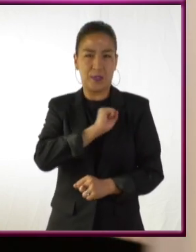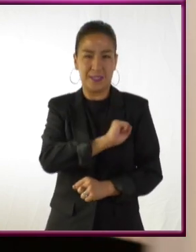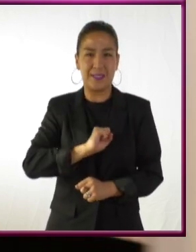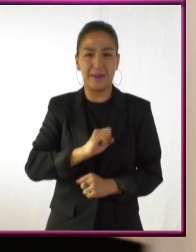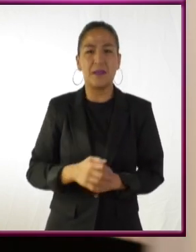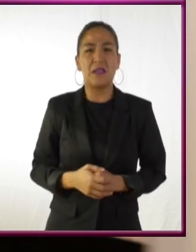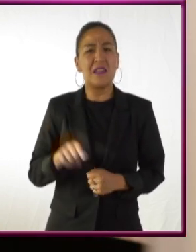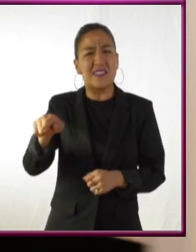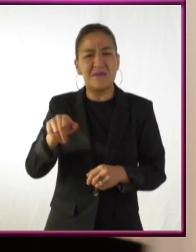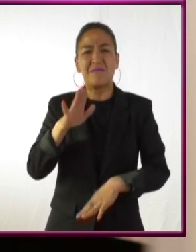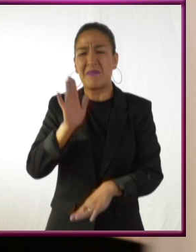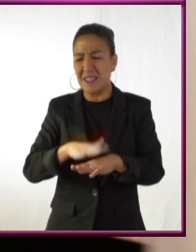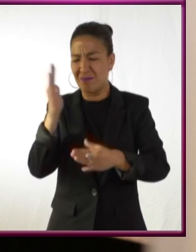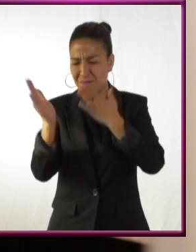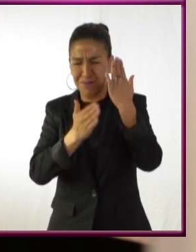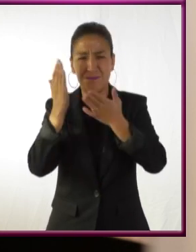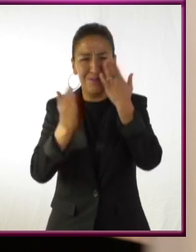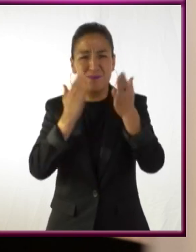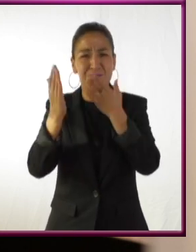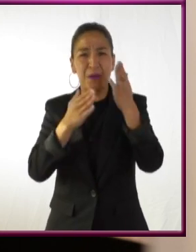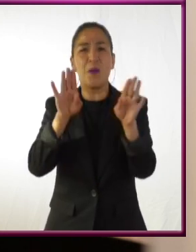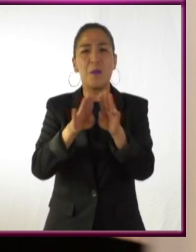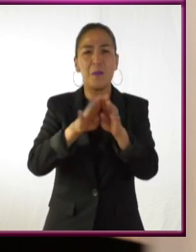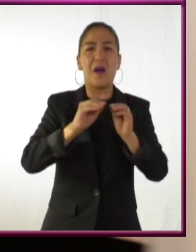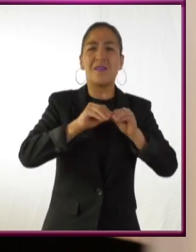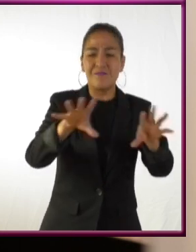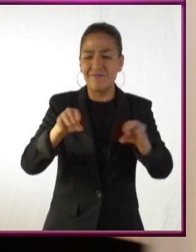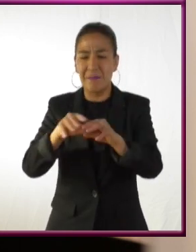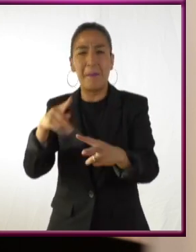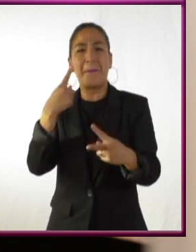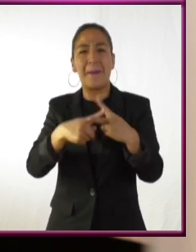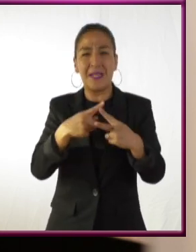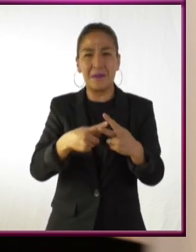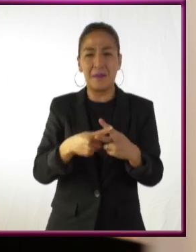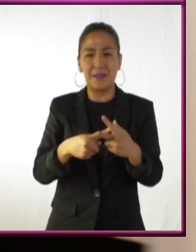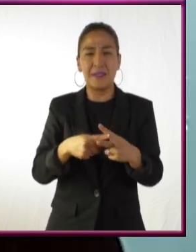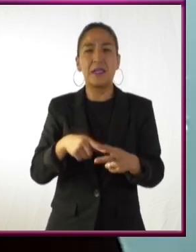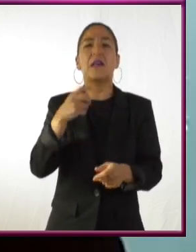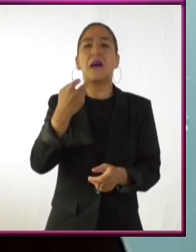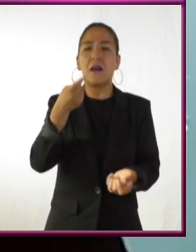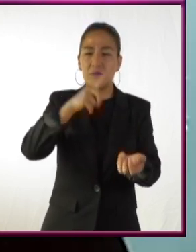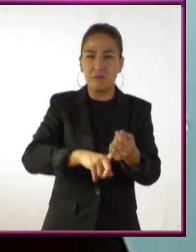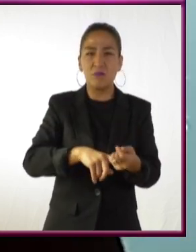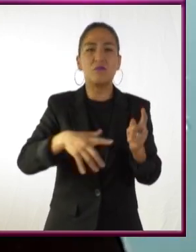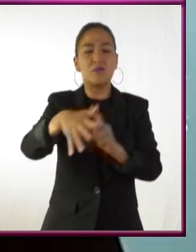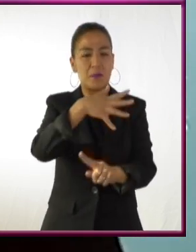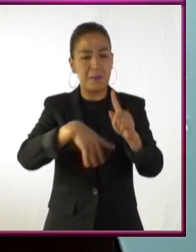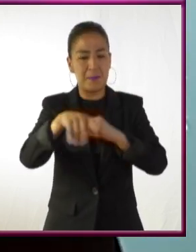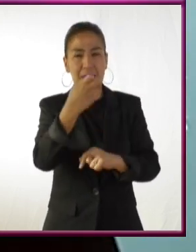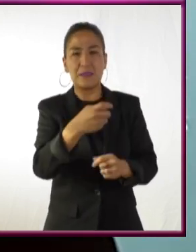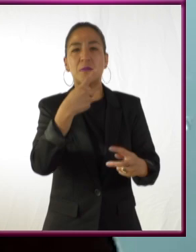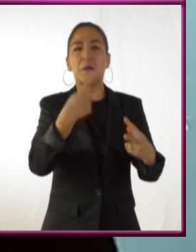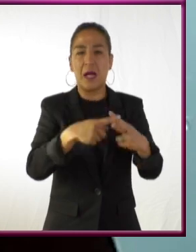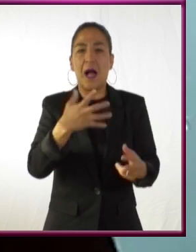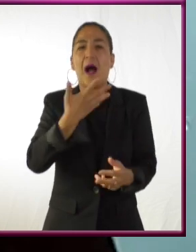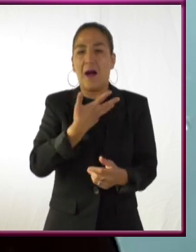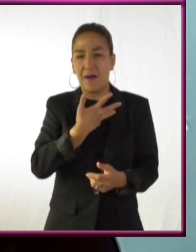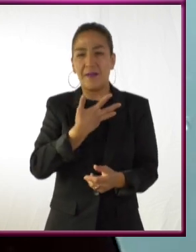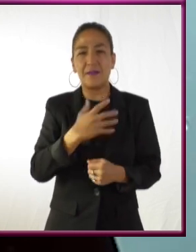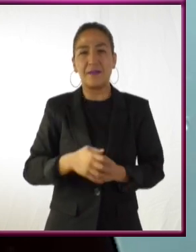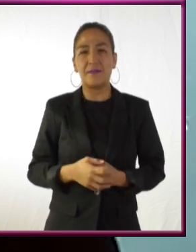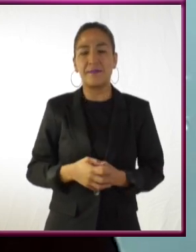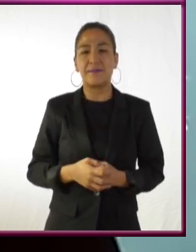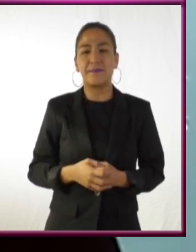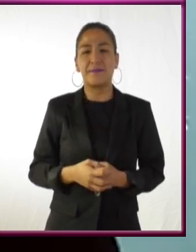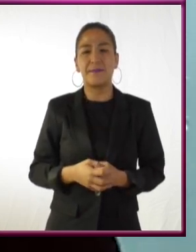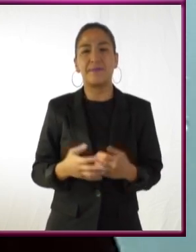Hizo un montón de aportaciones a las matemáticas en diferentes áreas. De hecho, hizo aportaciones a todas las áreas de las matemáticas que